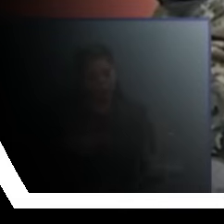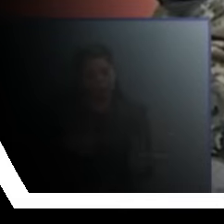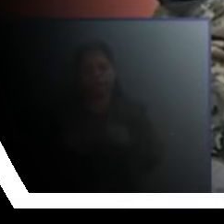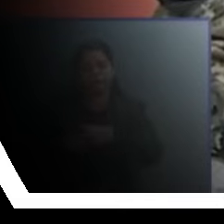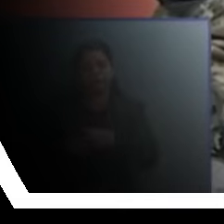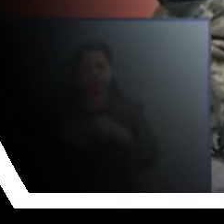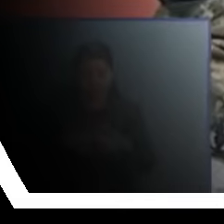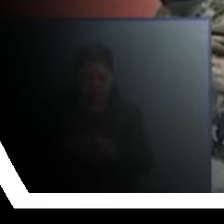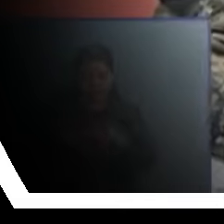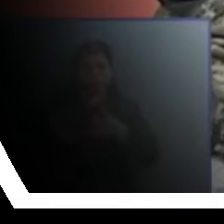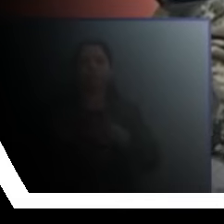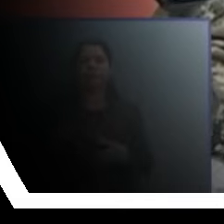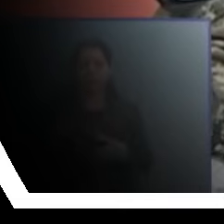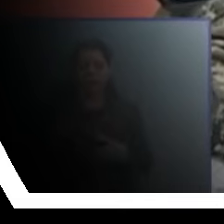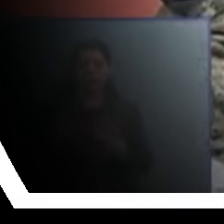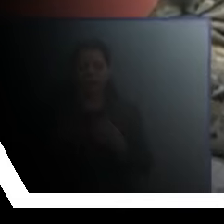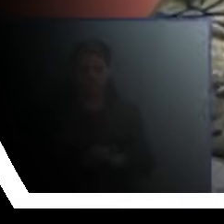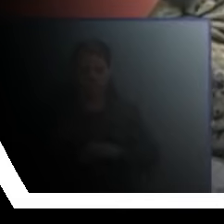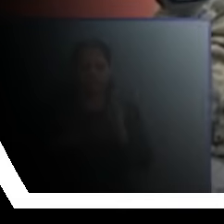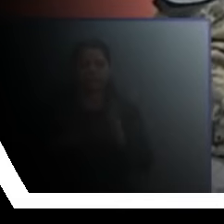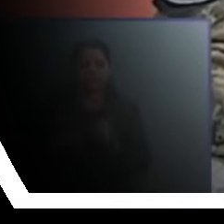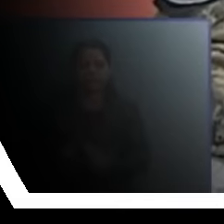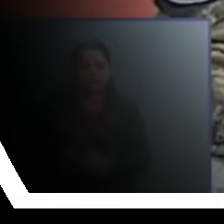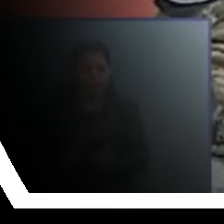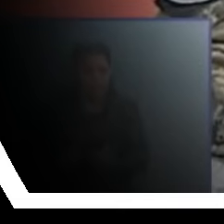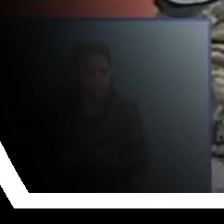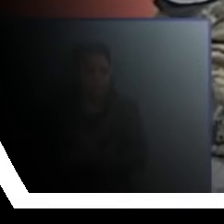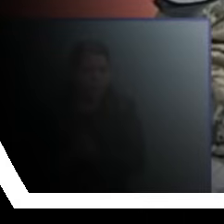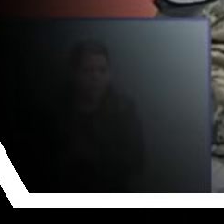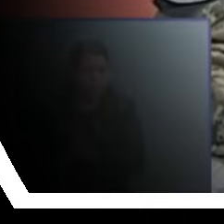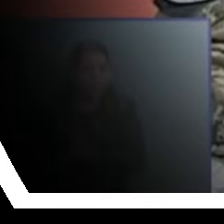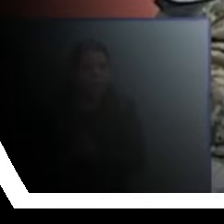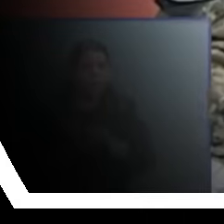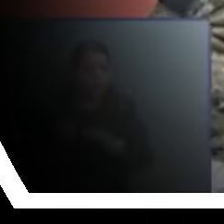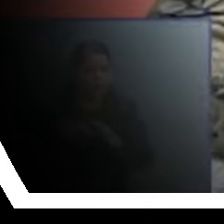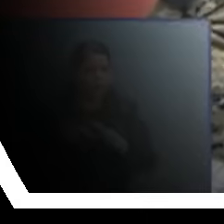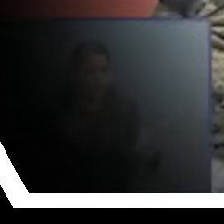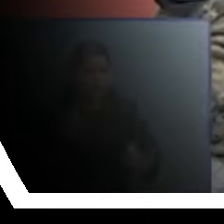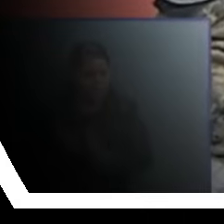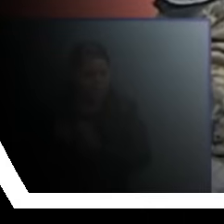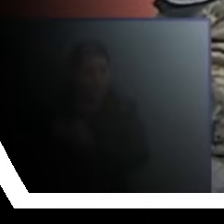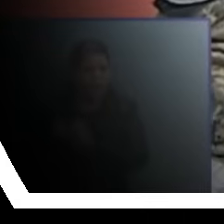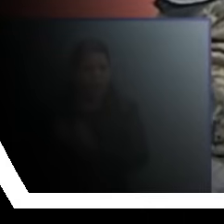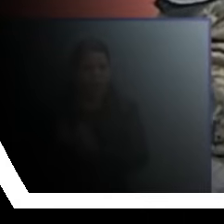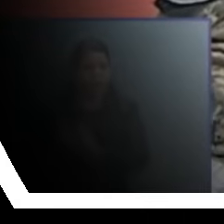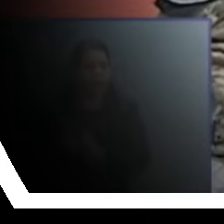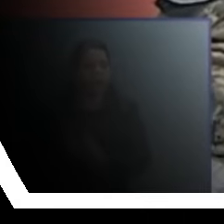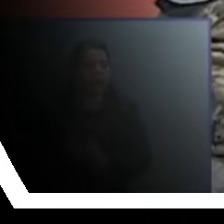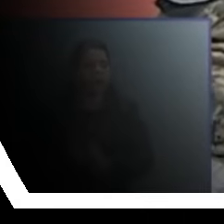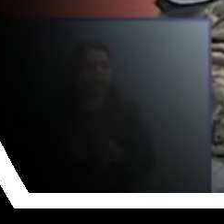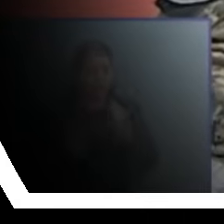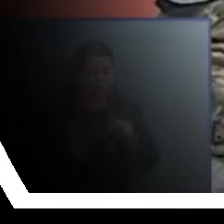puede coordinar con otra idades que se encuentren cercanas al lugar el refuerzo o el empleo de de